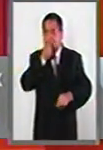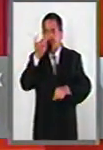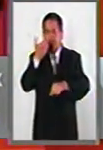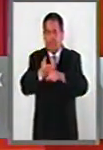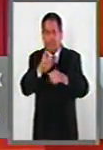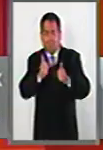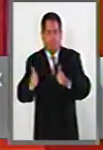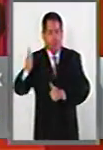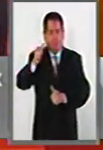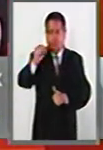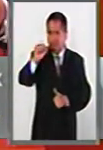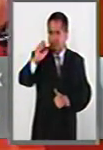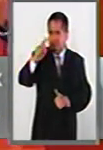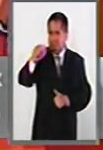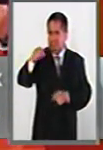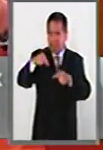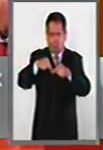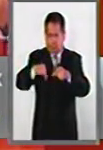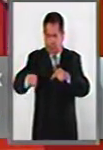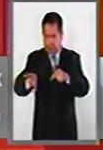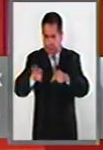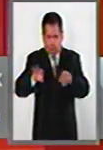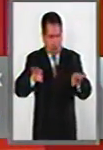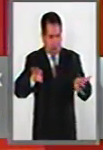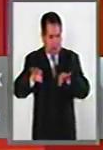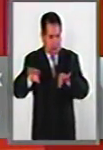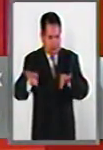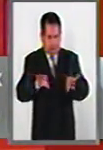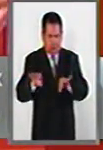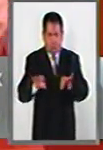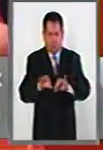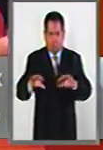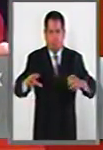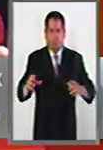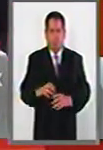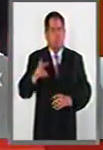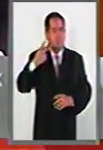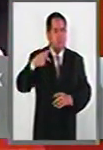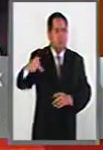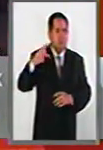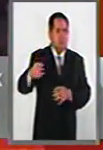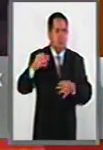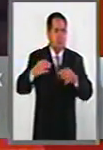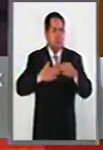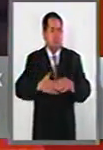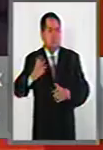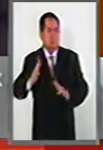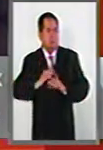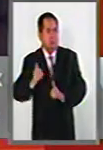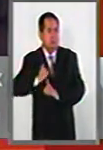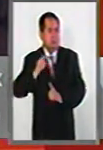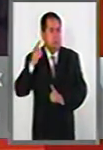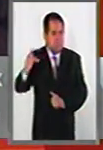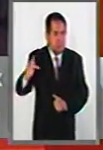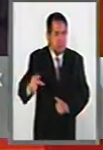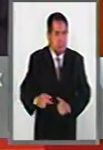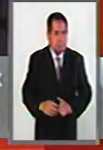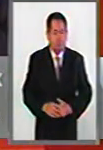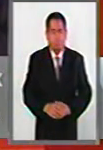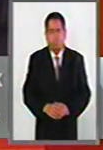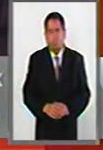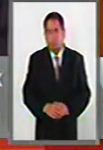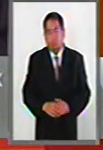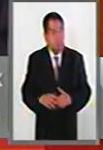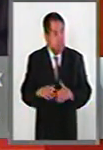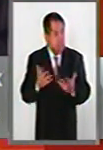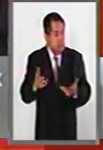de la Defensa es el que nombra a todos los funcionarios de la justicia militar. Lo